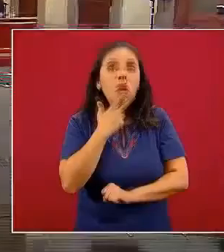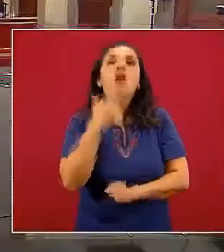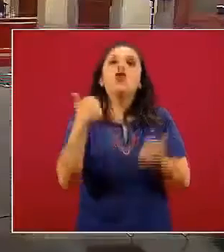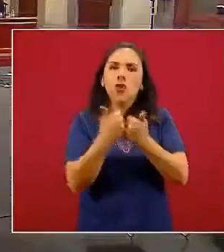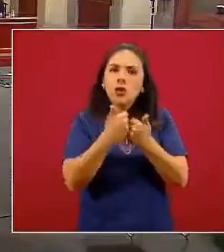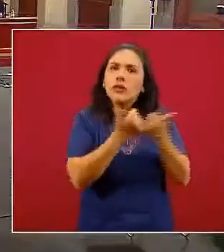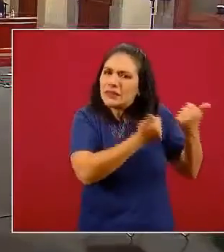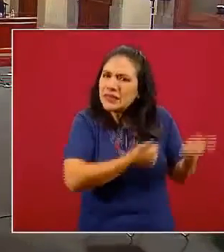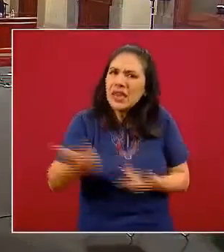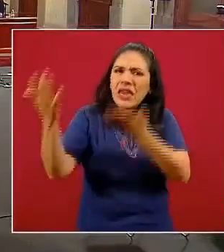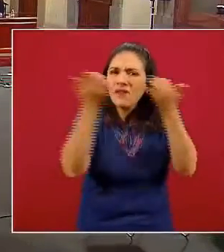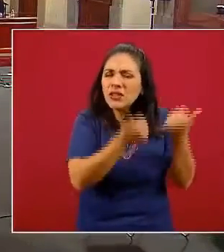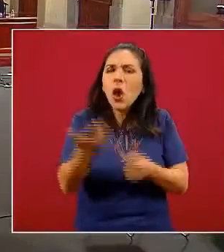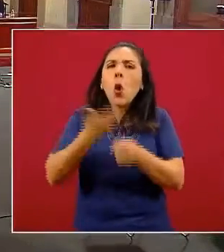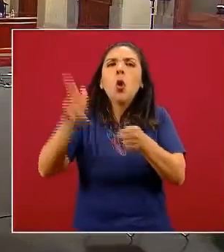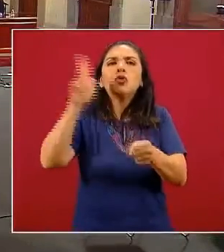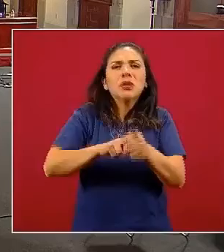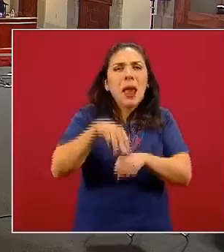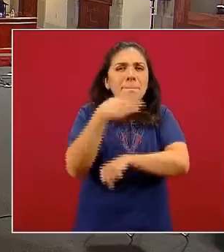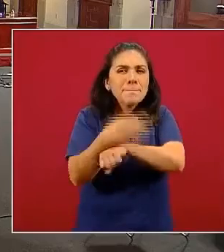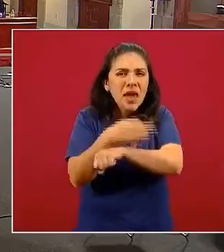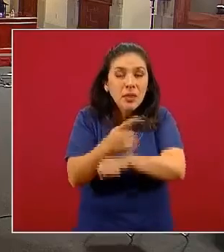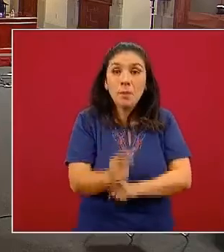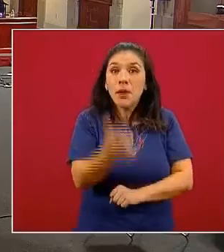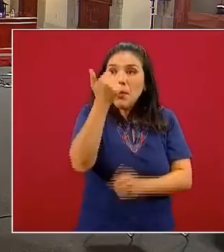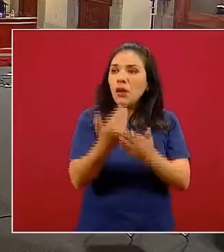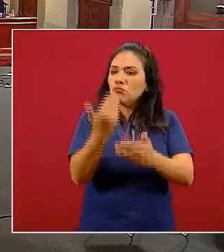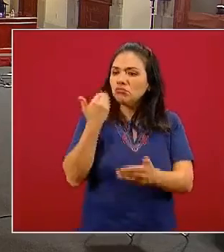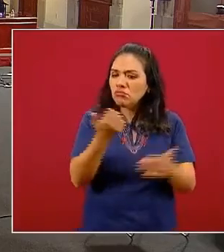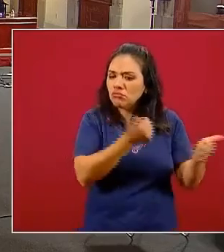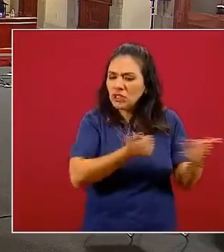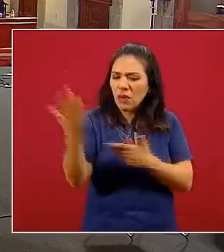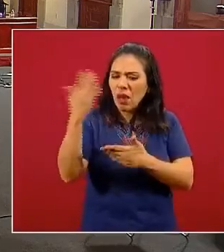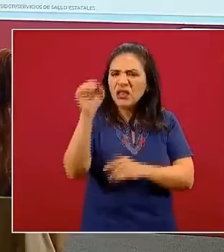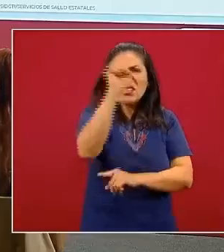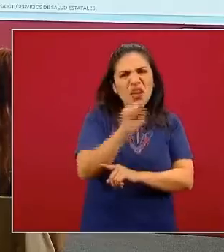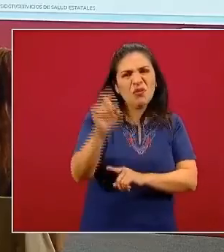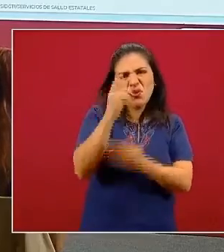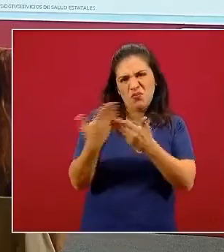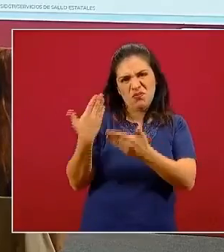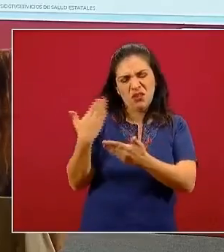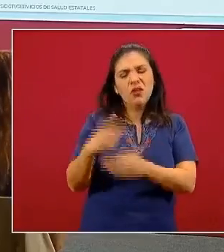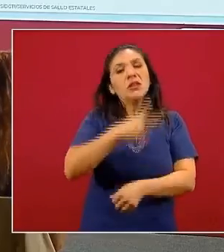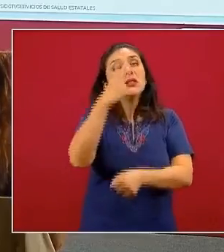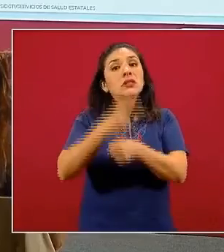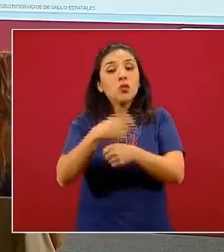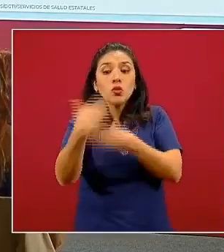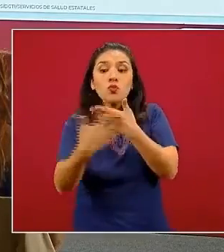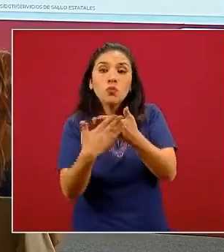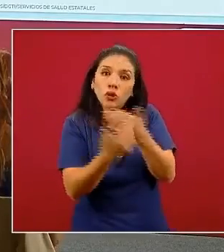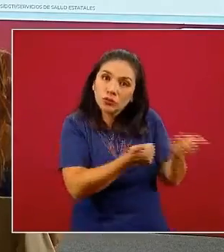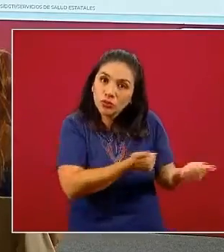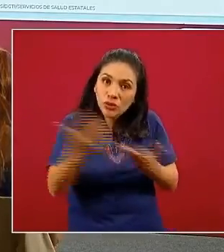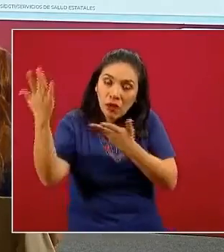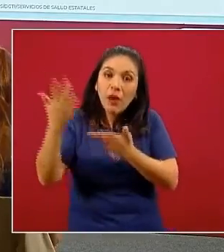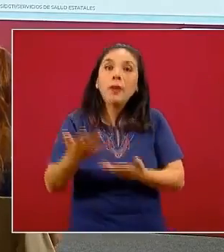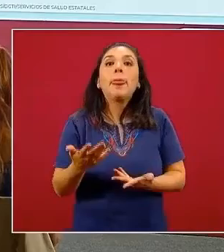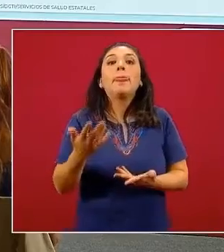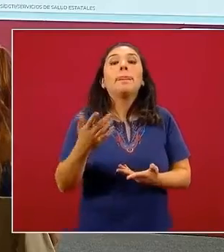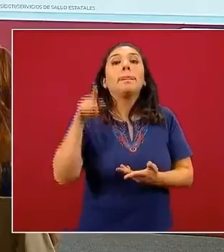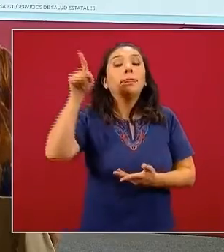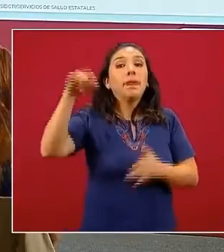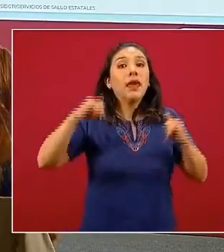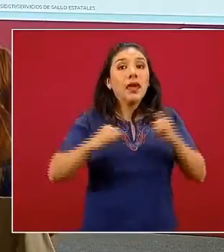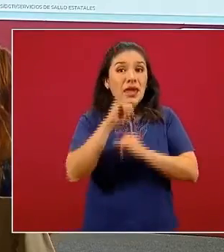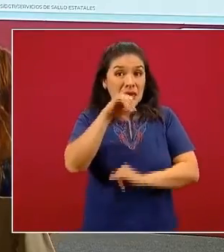han mandado hospitales móviles, el primero llegó a lo largo del fin de semana, el segundo estará en camino. El